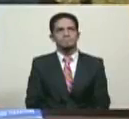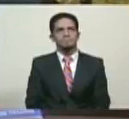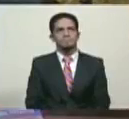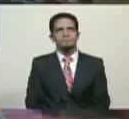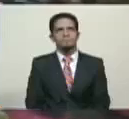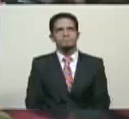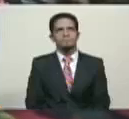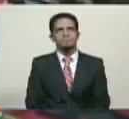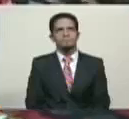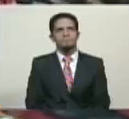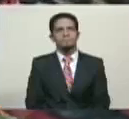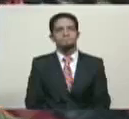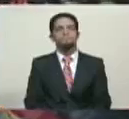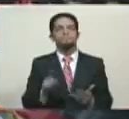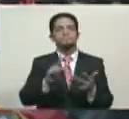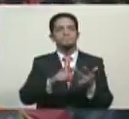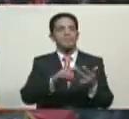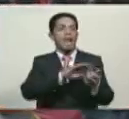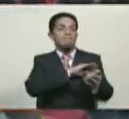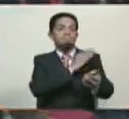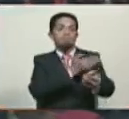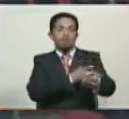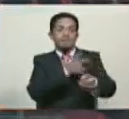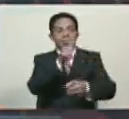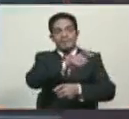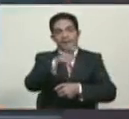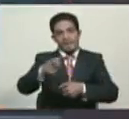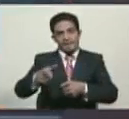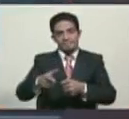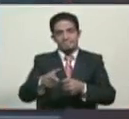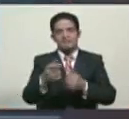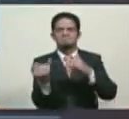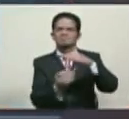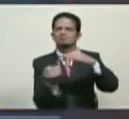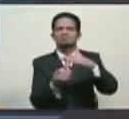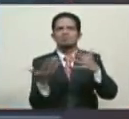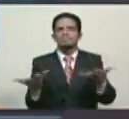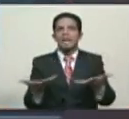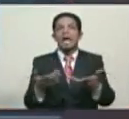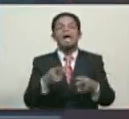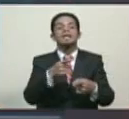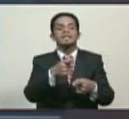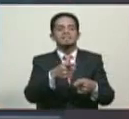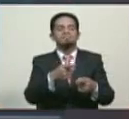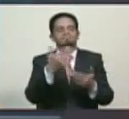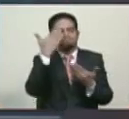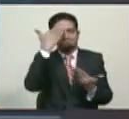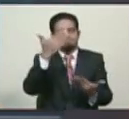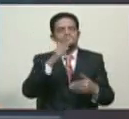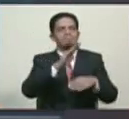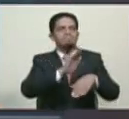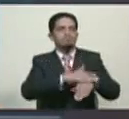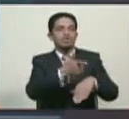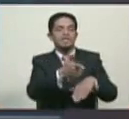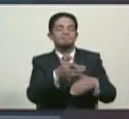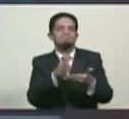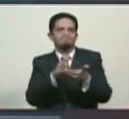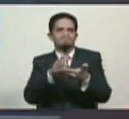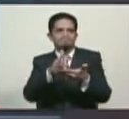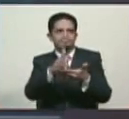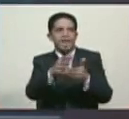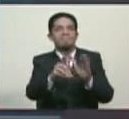Al poder ciudadano y sus instituciones por hacer prevalecer los derechos de nuestros ciudadanos y